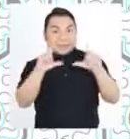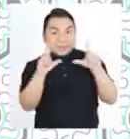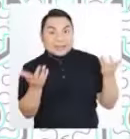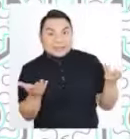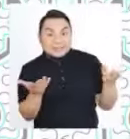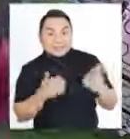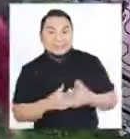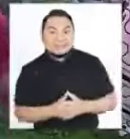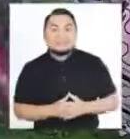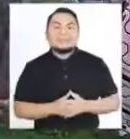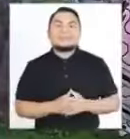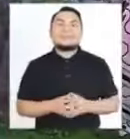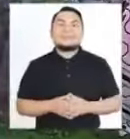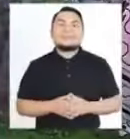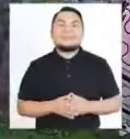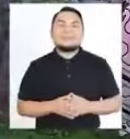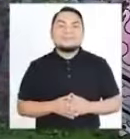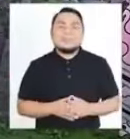este programa?